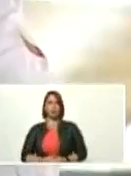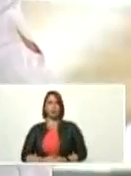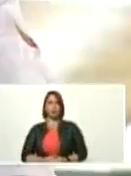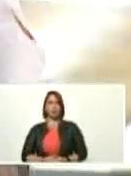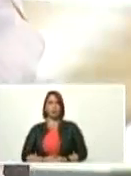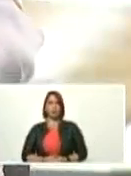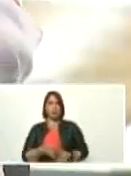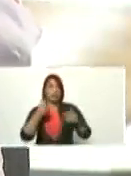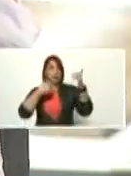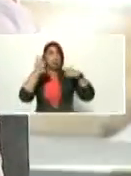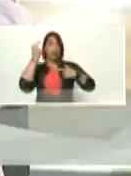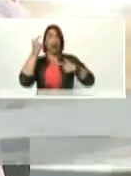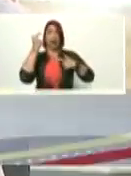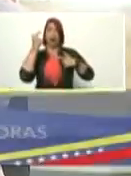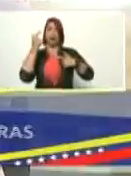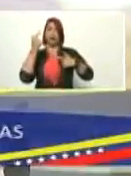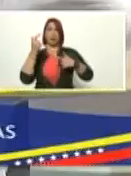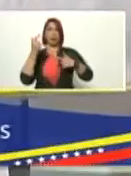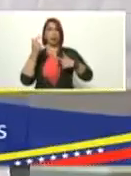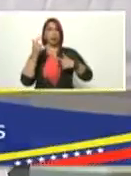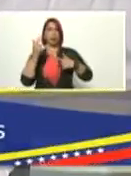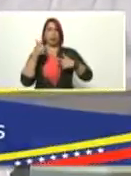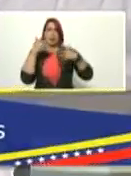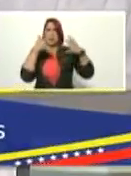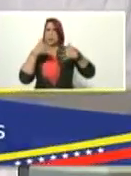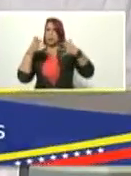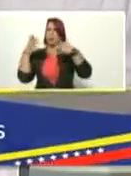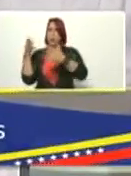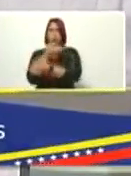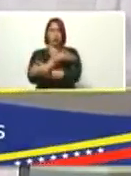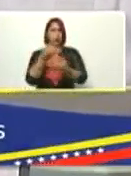Hugo Chávez era el antidogmático por excelencia.